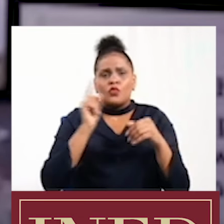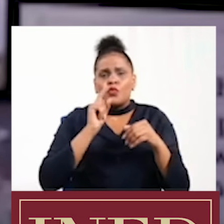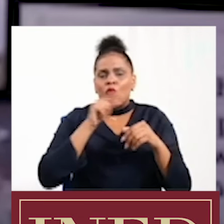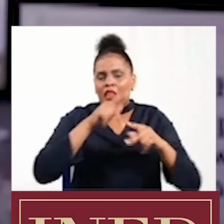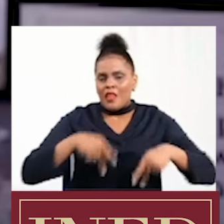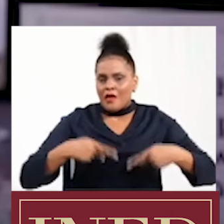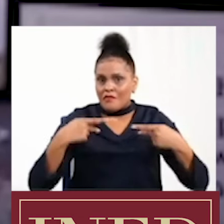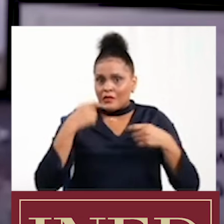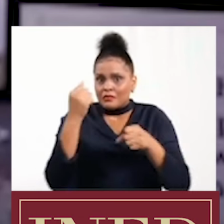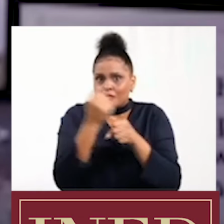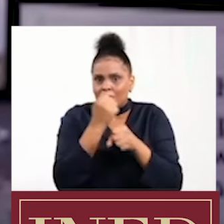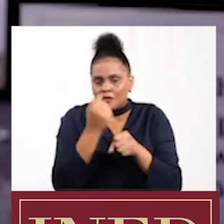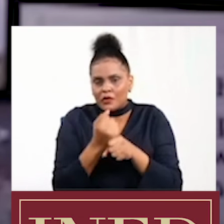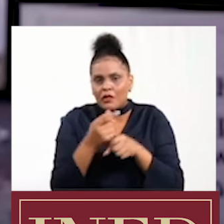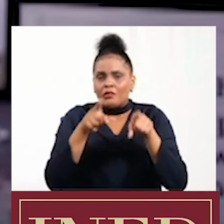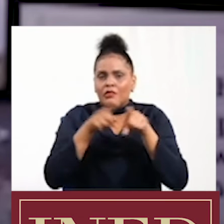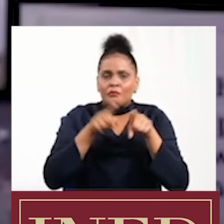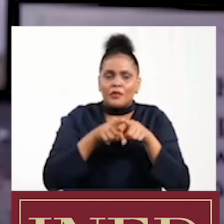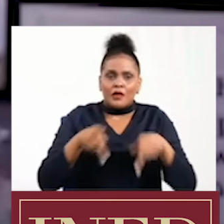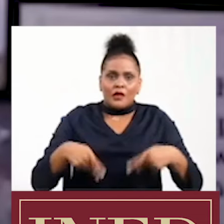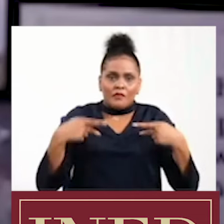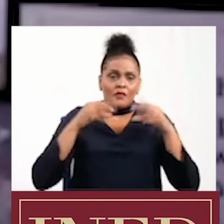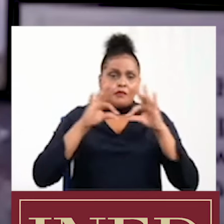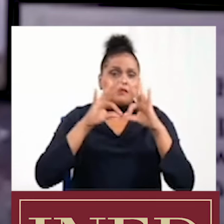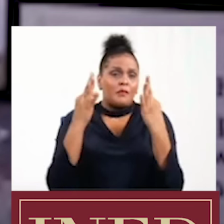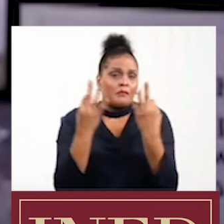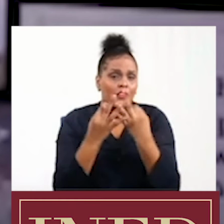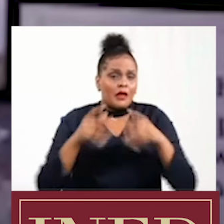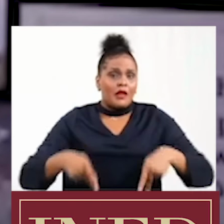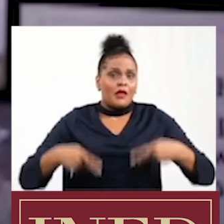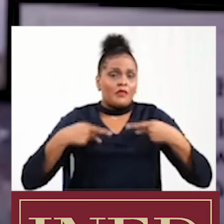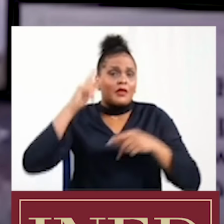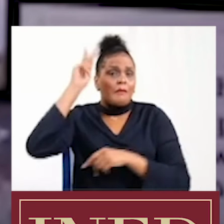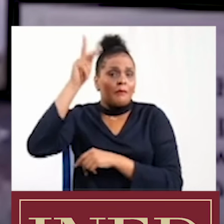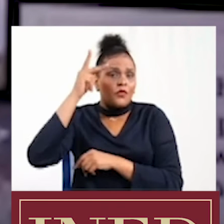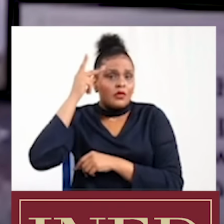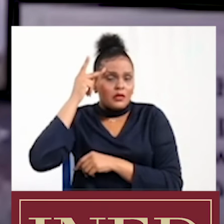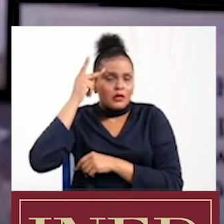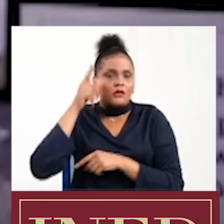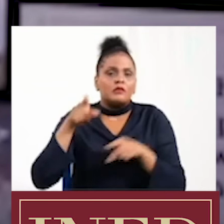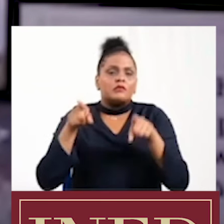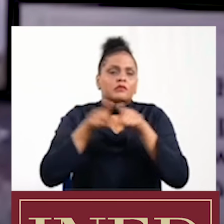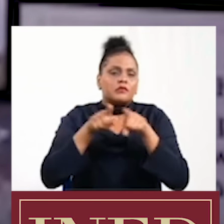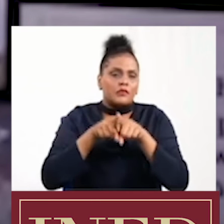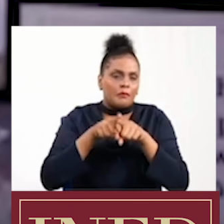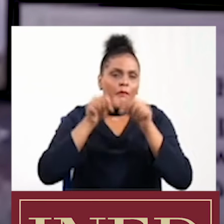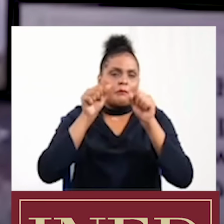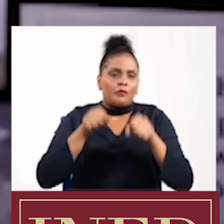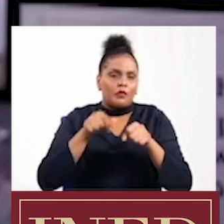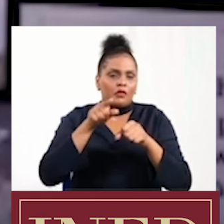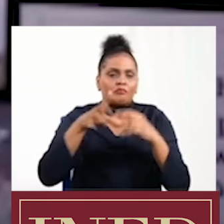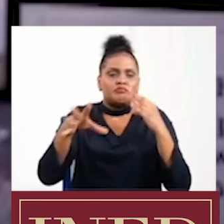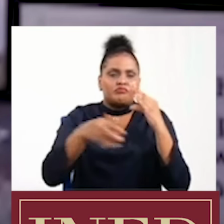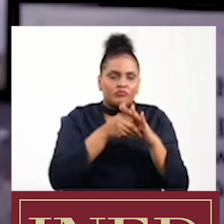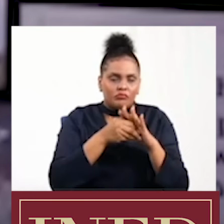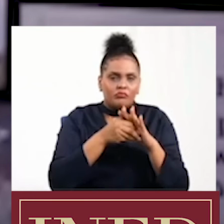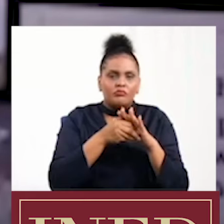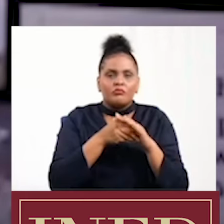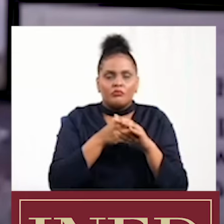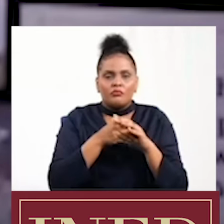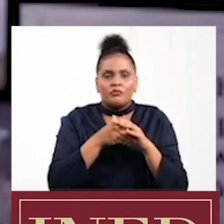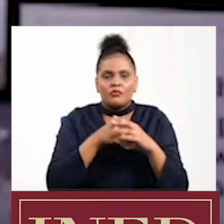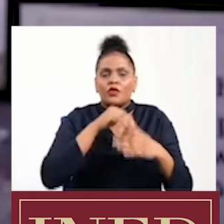la vida laboral la vida familiar y la vida política ese siempre ha sido un desafío para la conciliación entonces